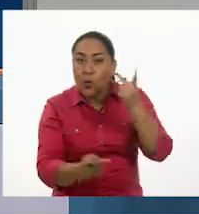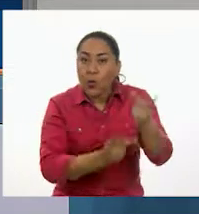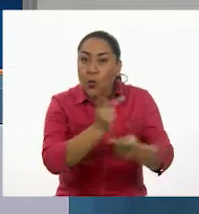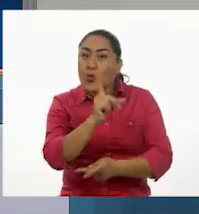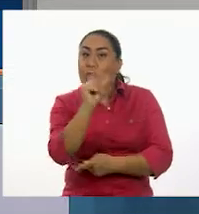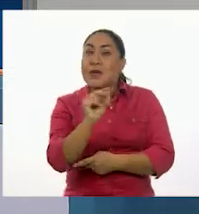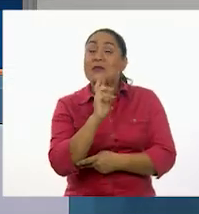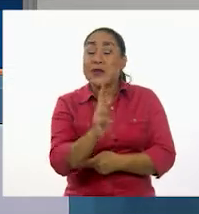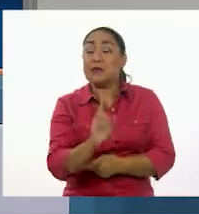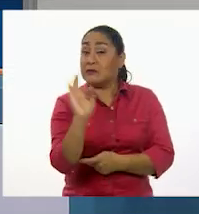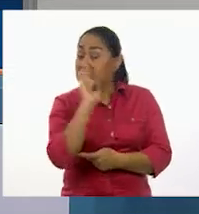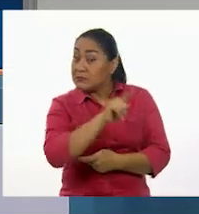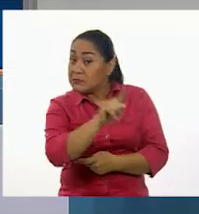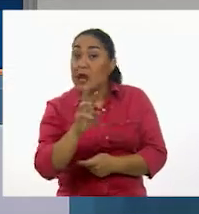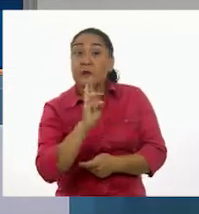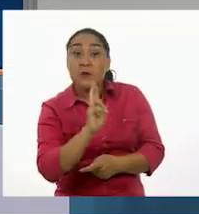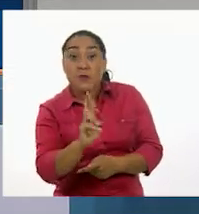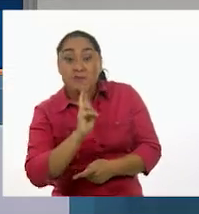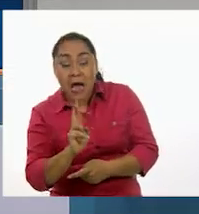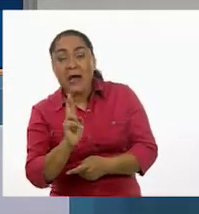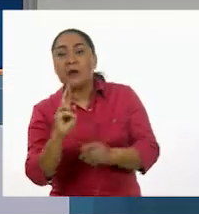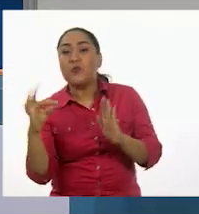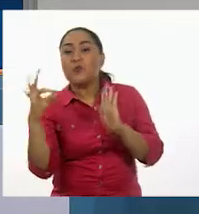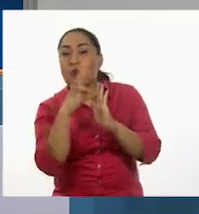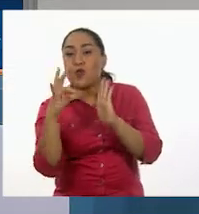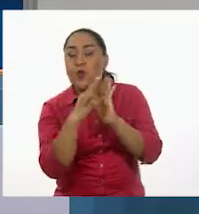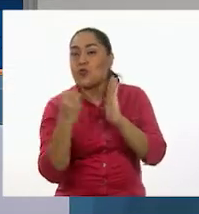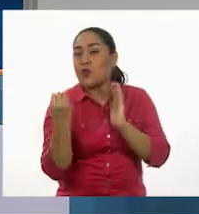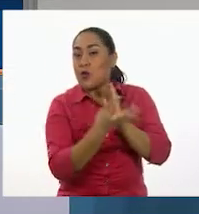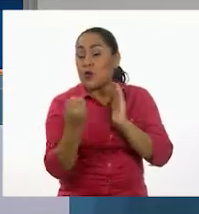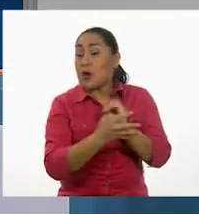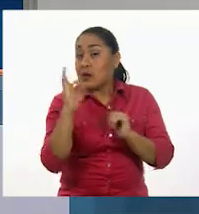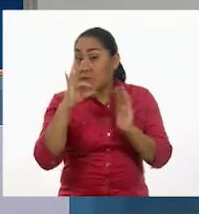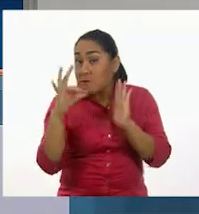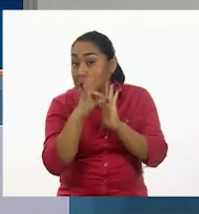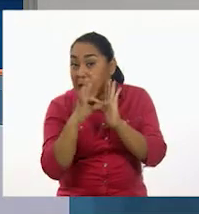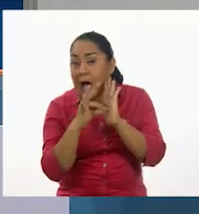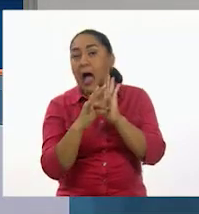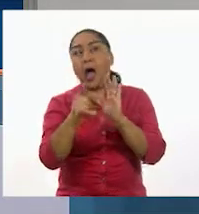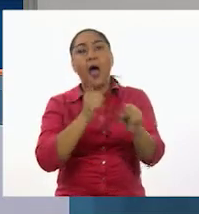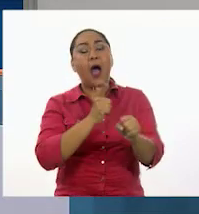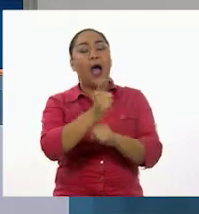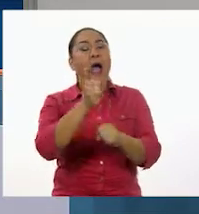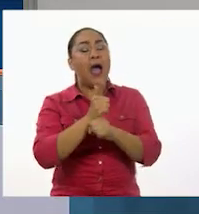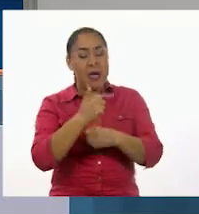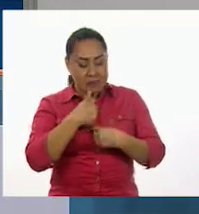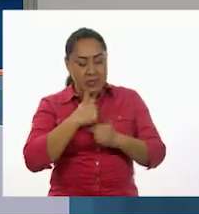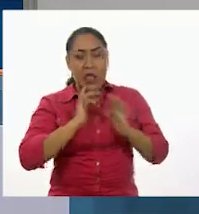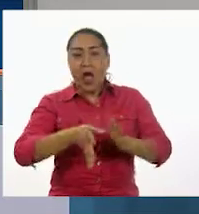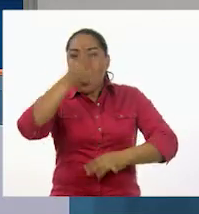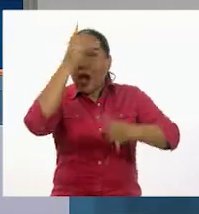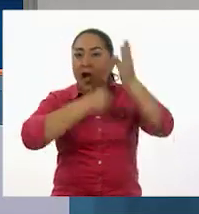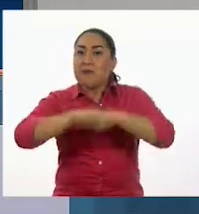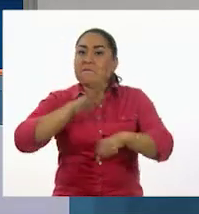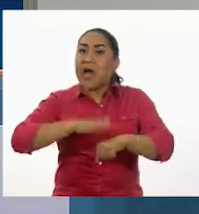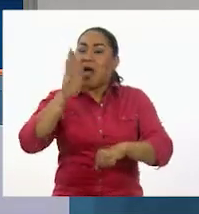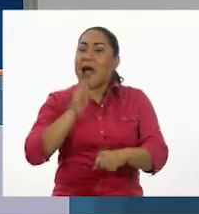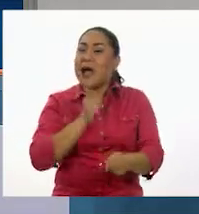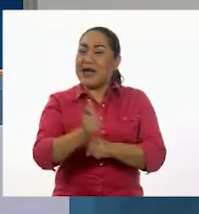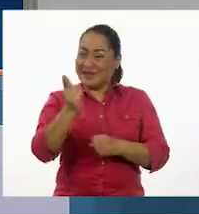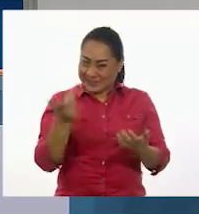cada respuesta van a ir sumando puntos. Entre más puntos tengan, sabremos que hemos consolidado más aprendizajes.